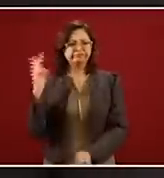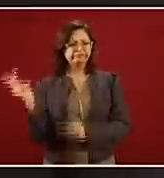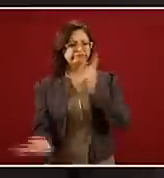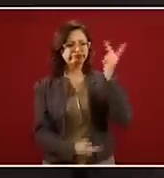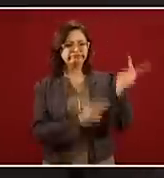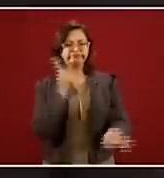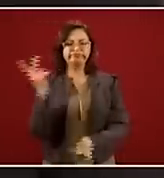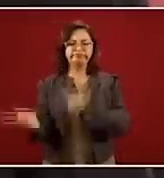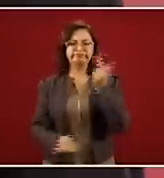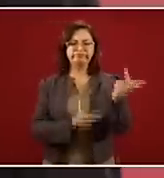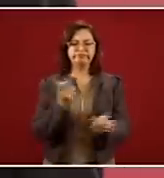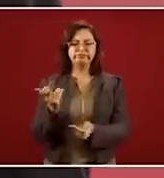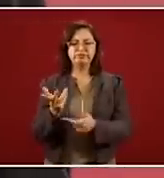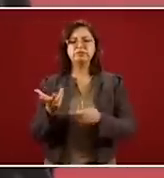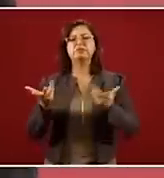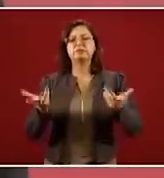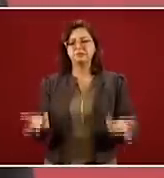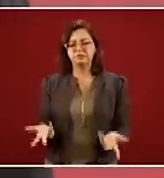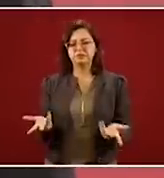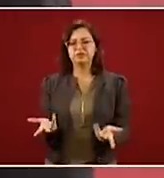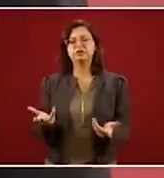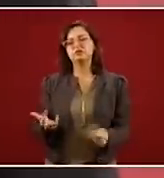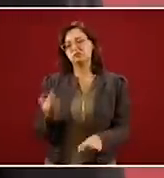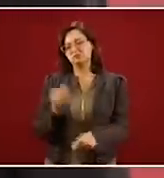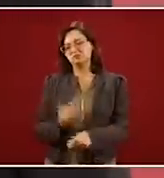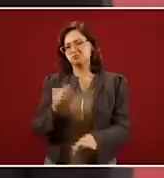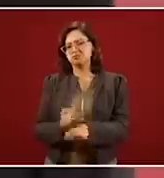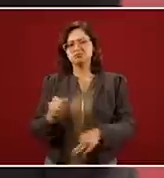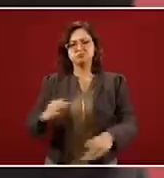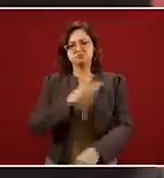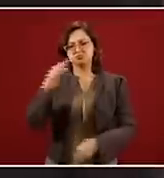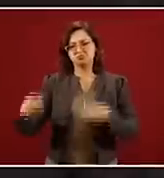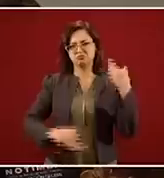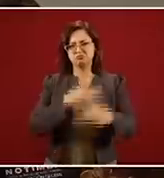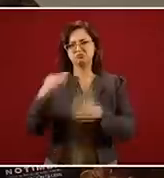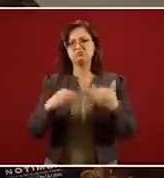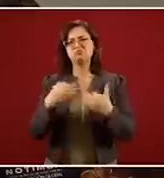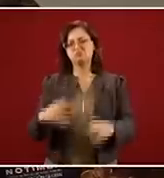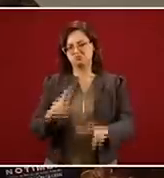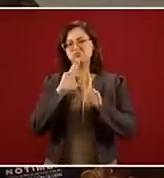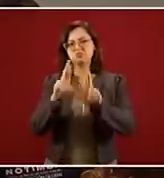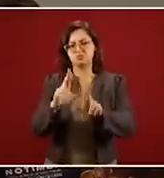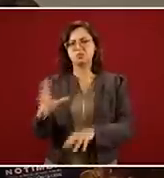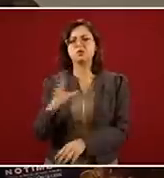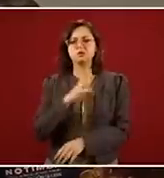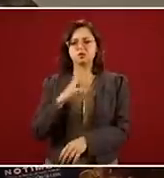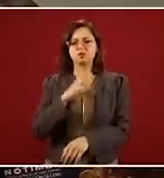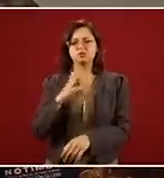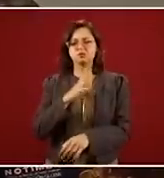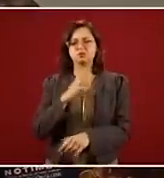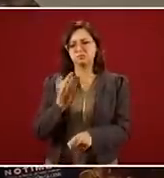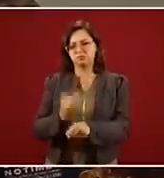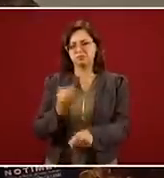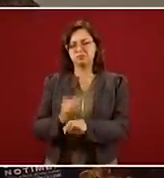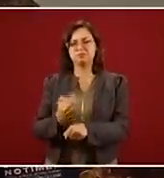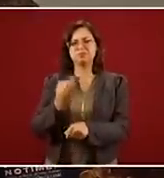preguntas de ustedes y a todos se va a responder. Viene preparado el director de Pemex con este propósito.